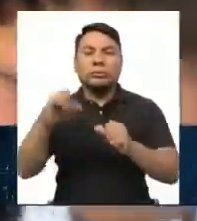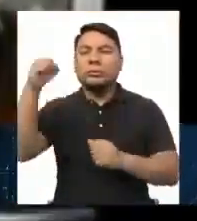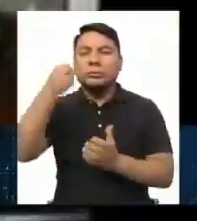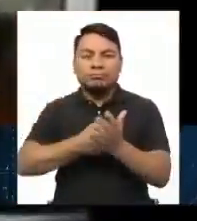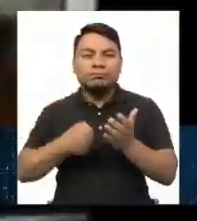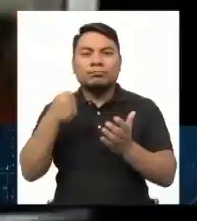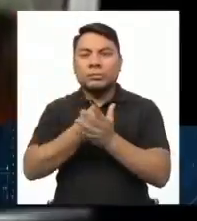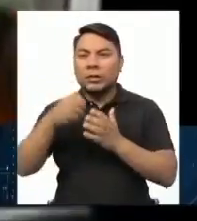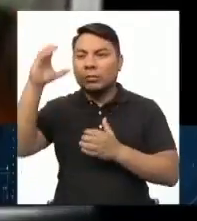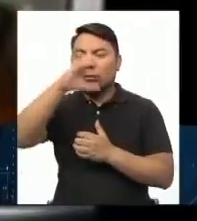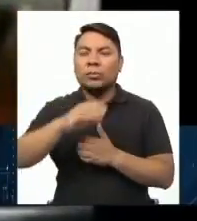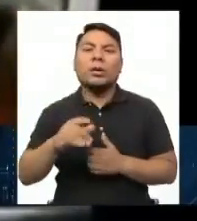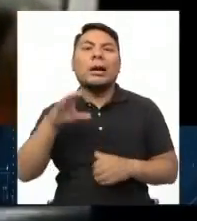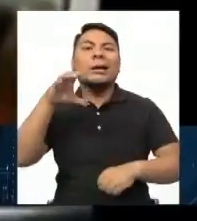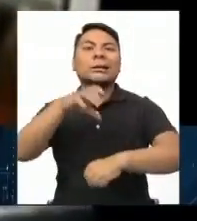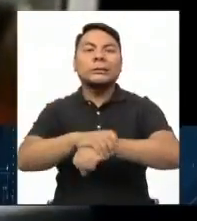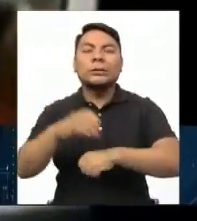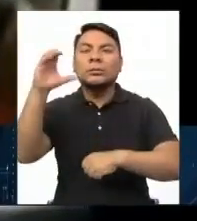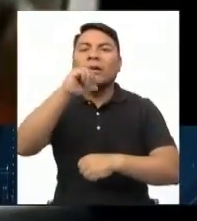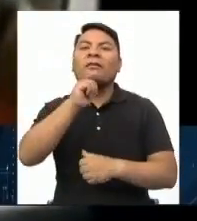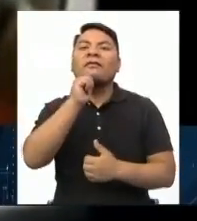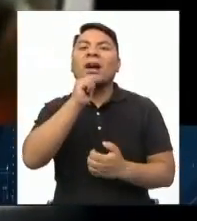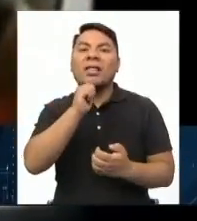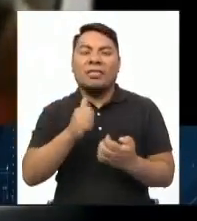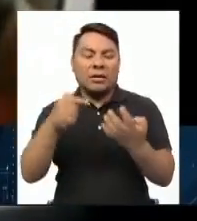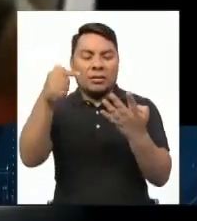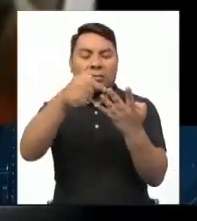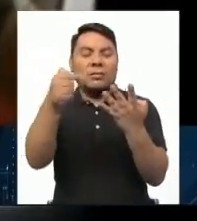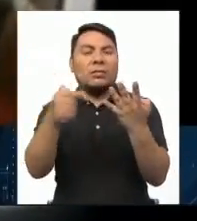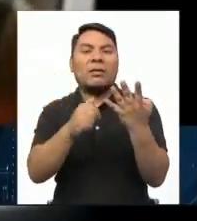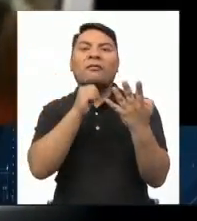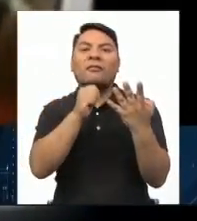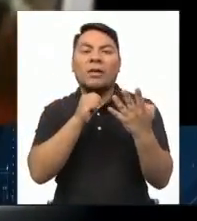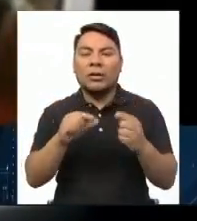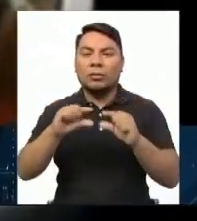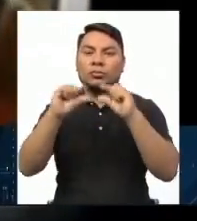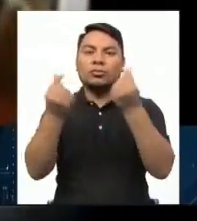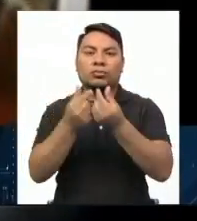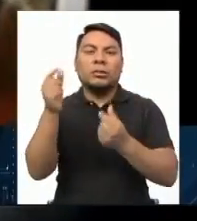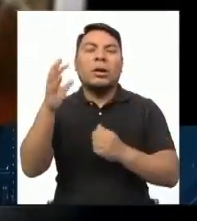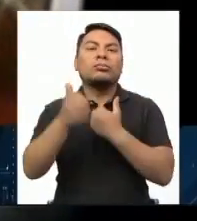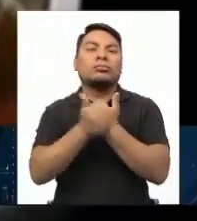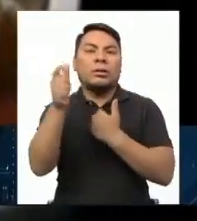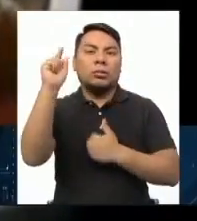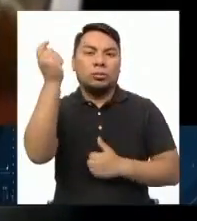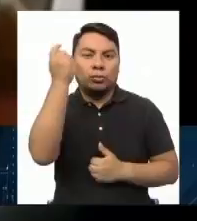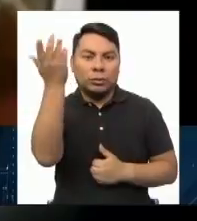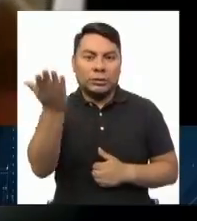esfuerzos por ubicar y capturar al resto de los injertos de Trujillo.